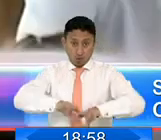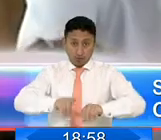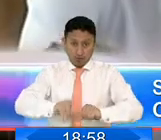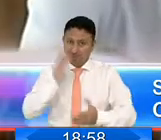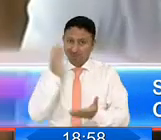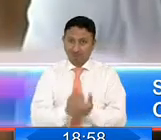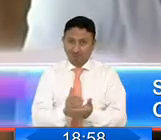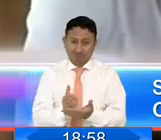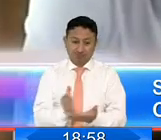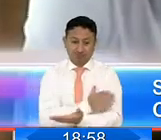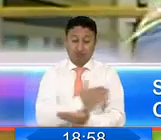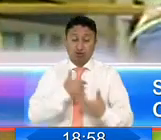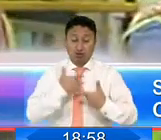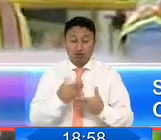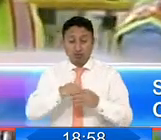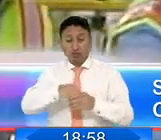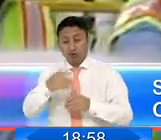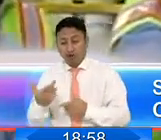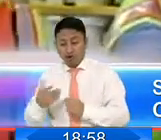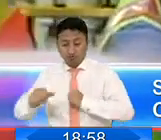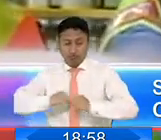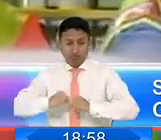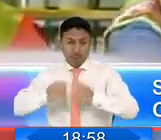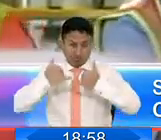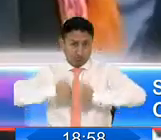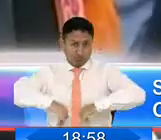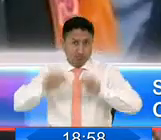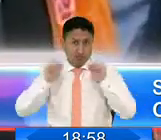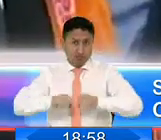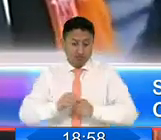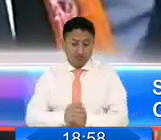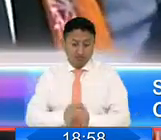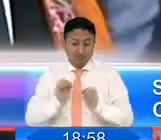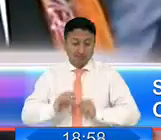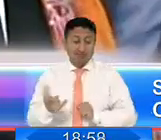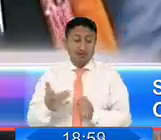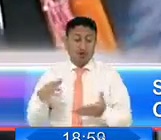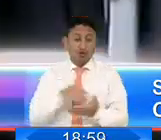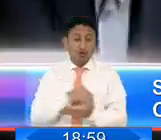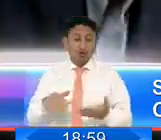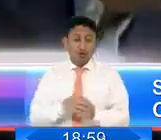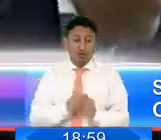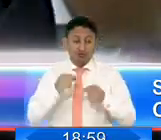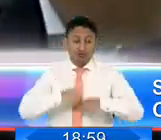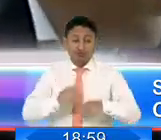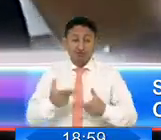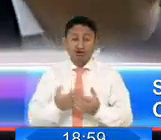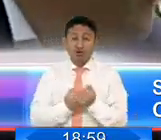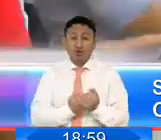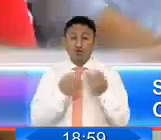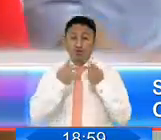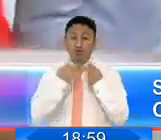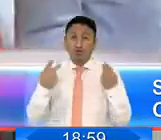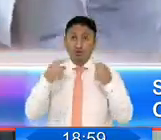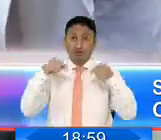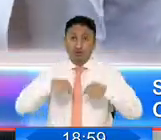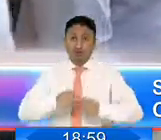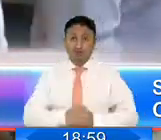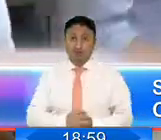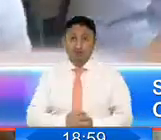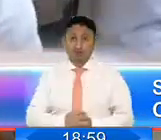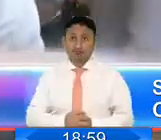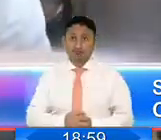esfuerzo desde fuera de la vicepresidencia así no quedará duda alguna respecto al uso de recursos públicos para esta semana una